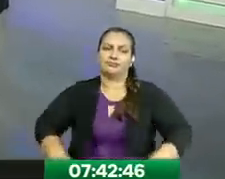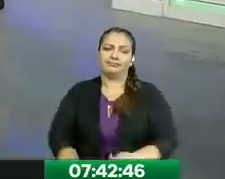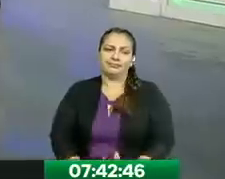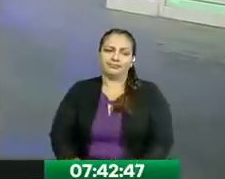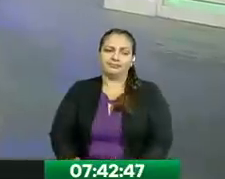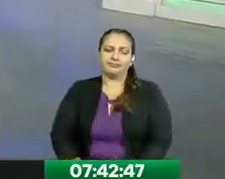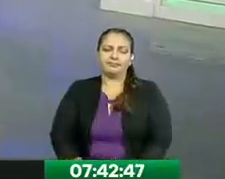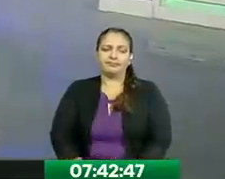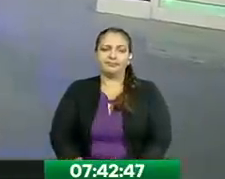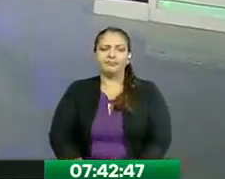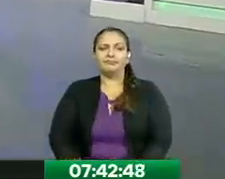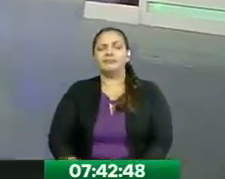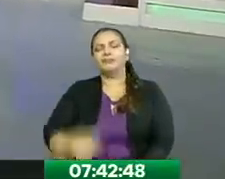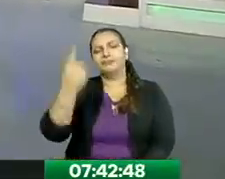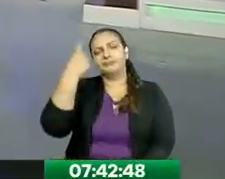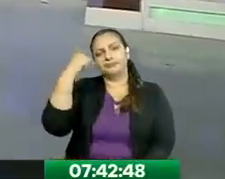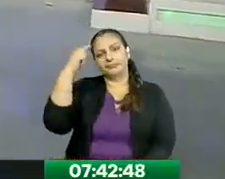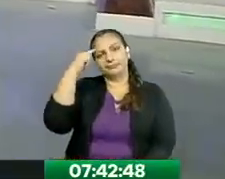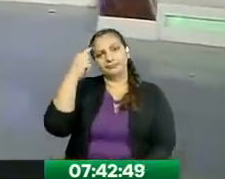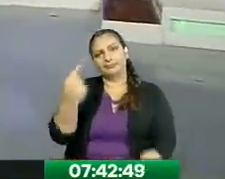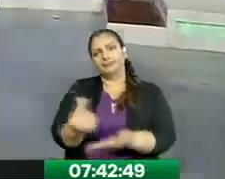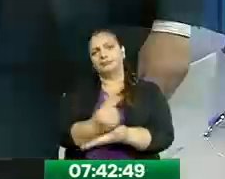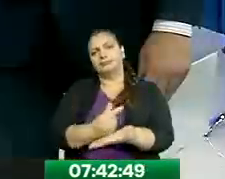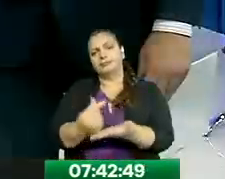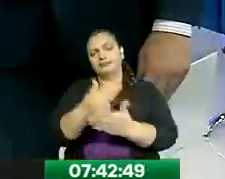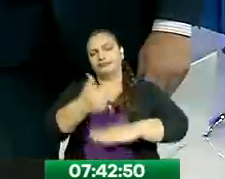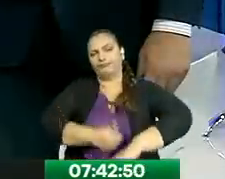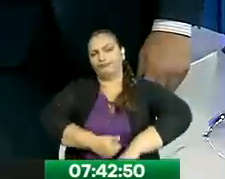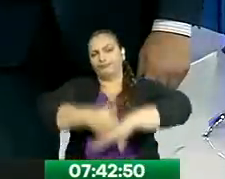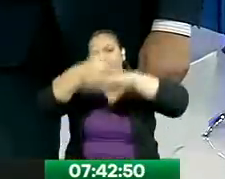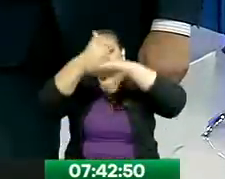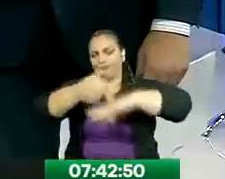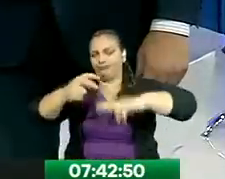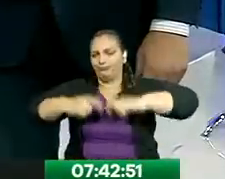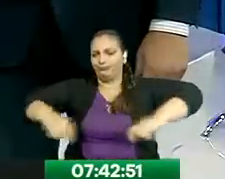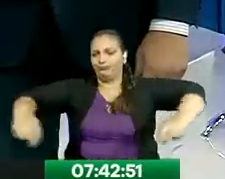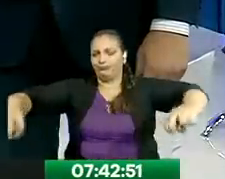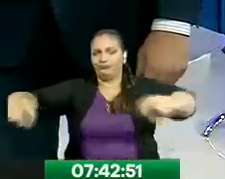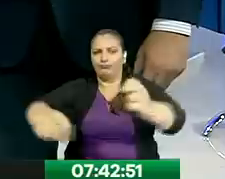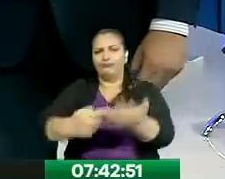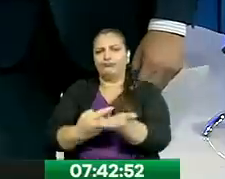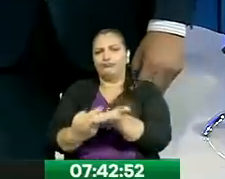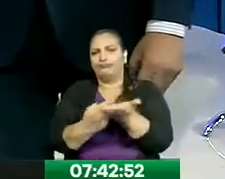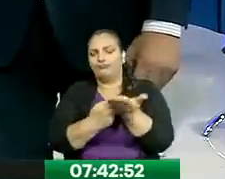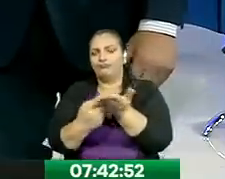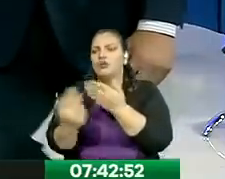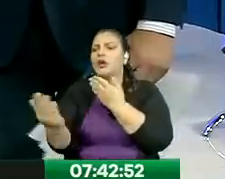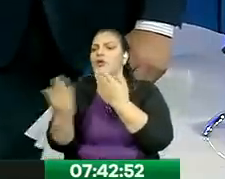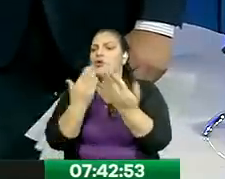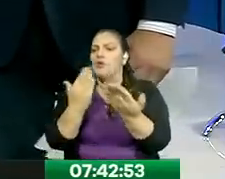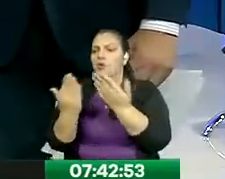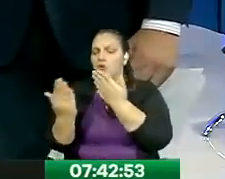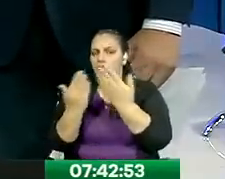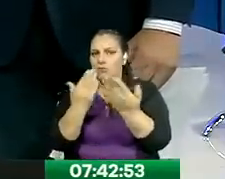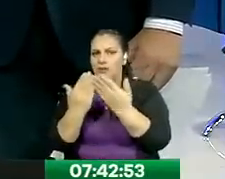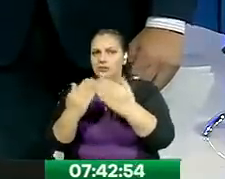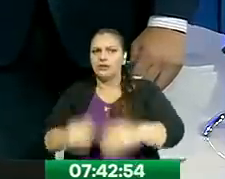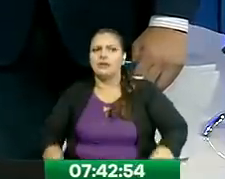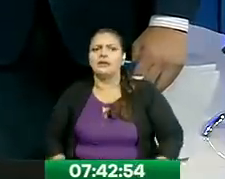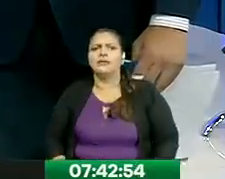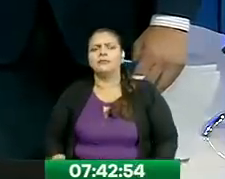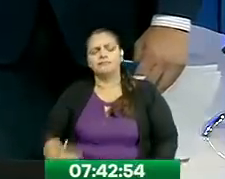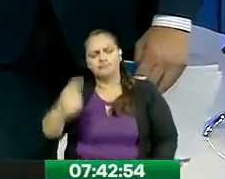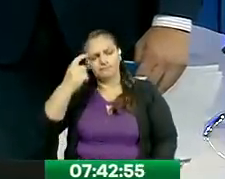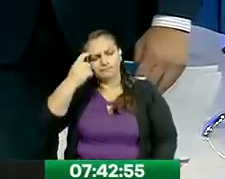gobernación del guayas se reunieron las autoridades para dar a conocer el plan de contingencia de la provincia para